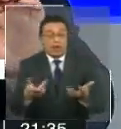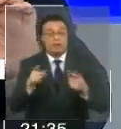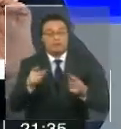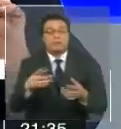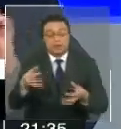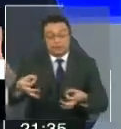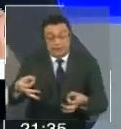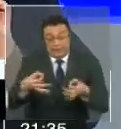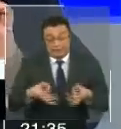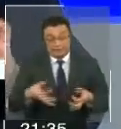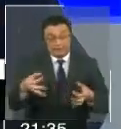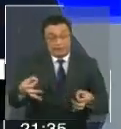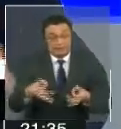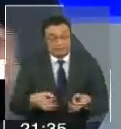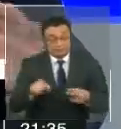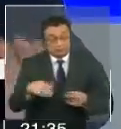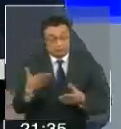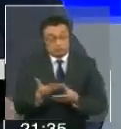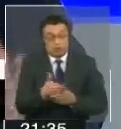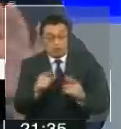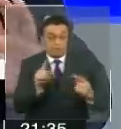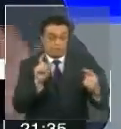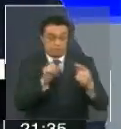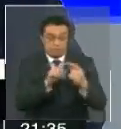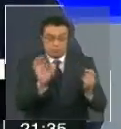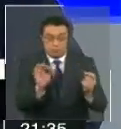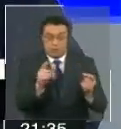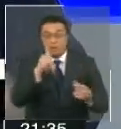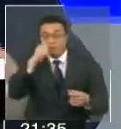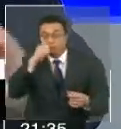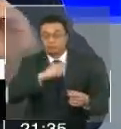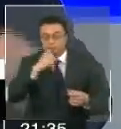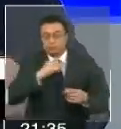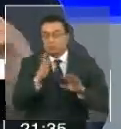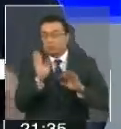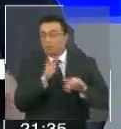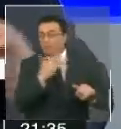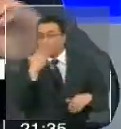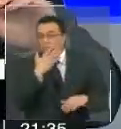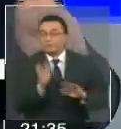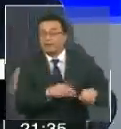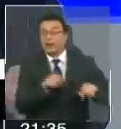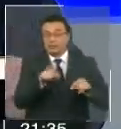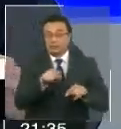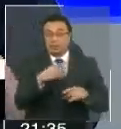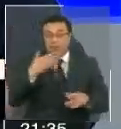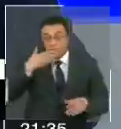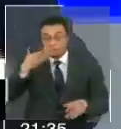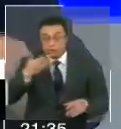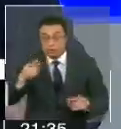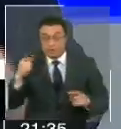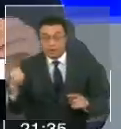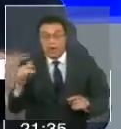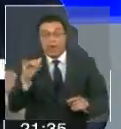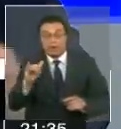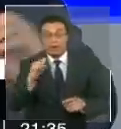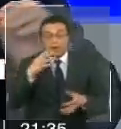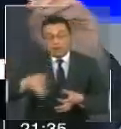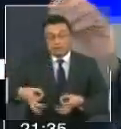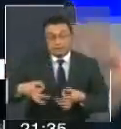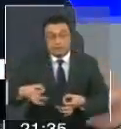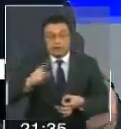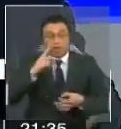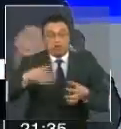antecedentes que lo vinculan en calidad de encubridor no solamente son testimoniales, sino que también hay